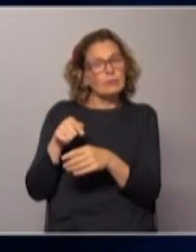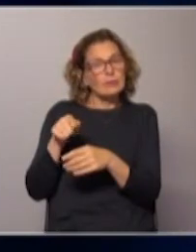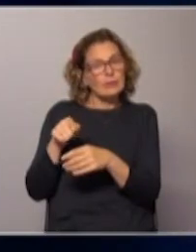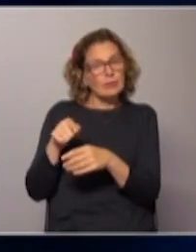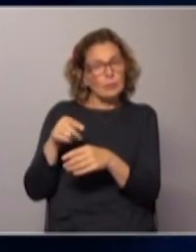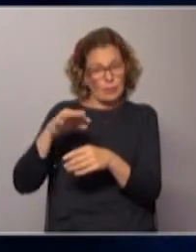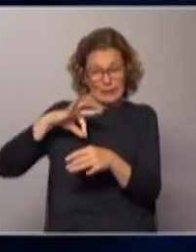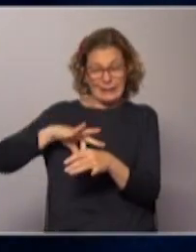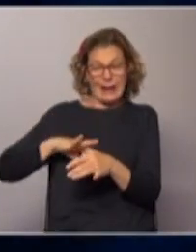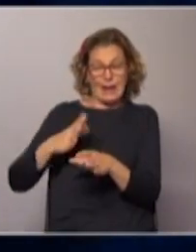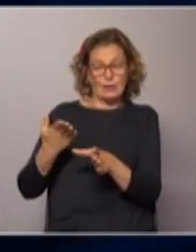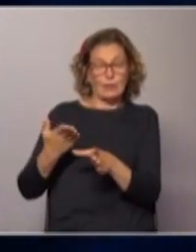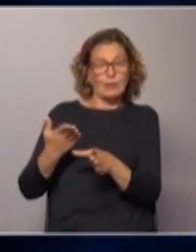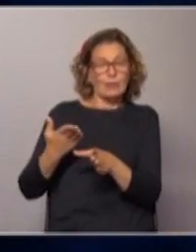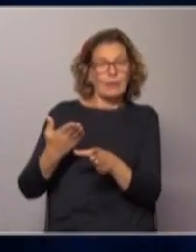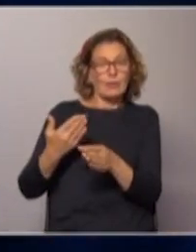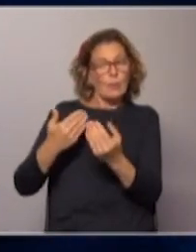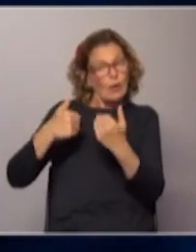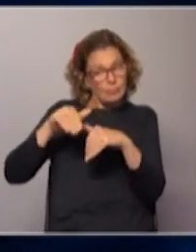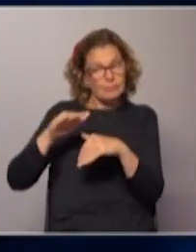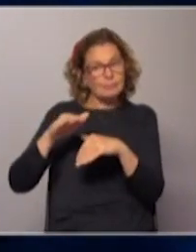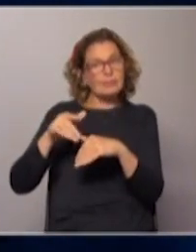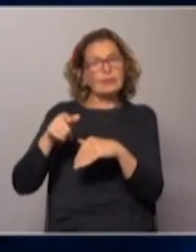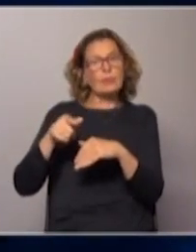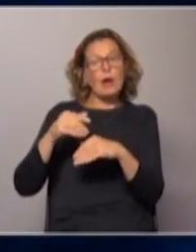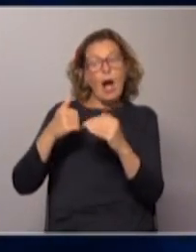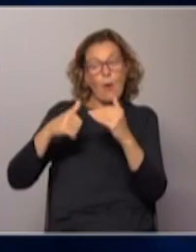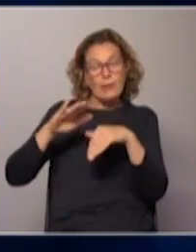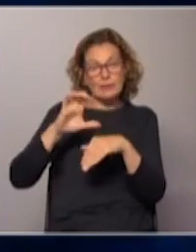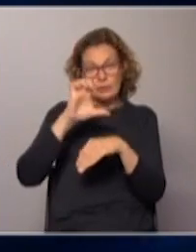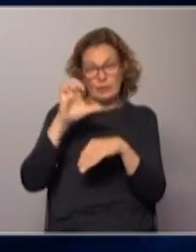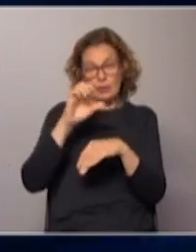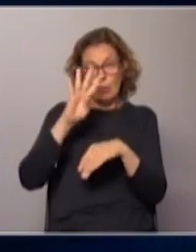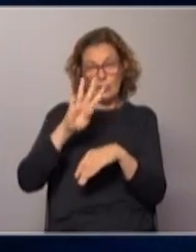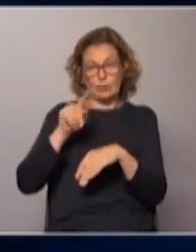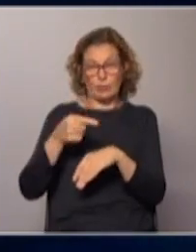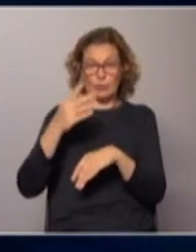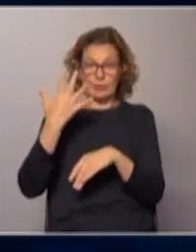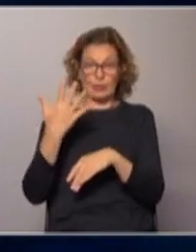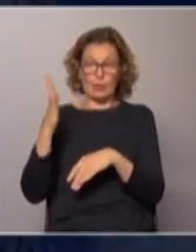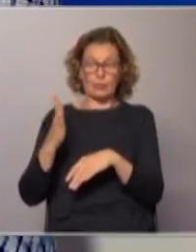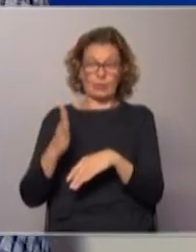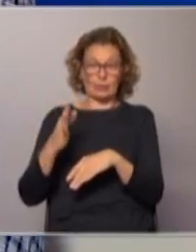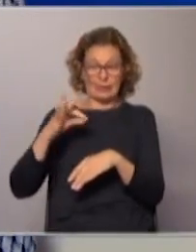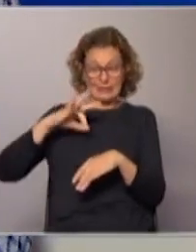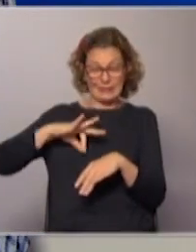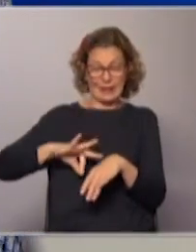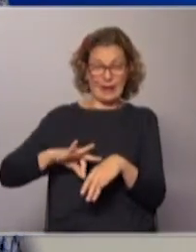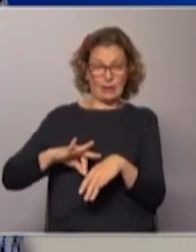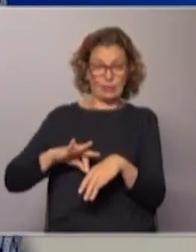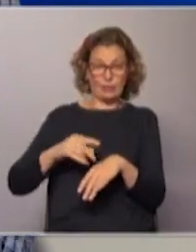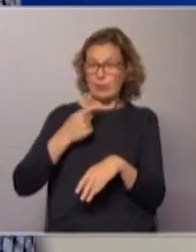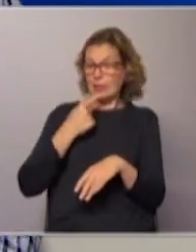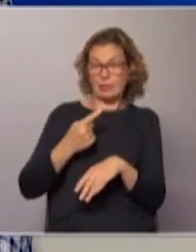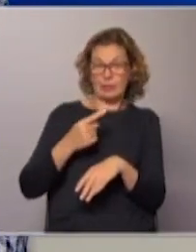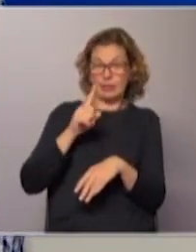va a incidir el índice de salarios entonces si el aumento de enero 4 con 5 el sale el índice medio salarios no va a